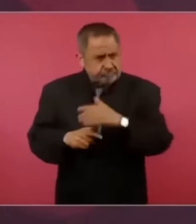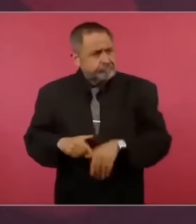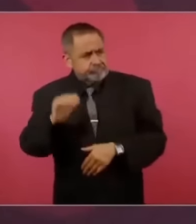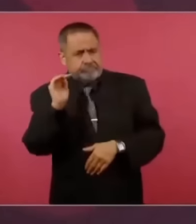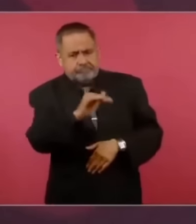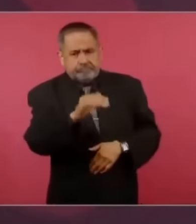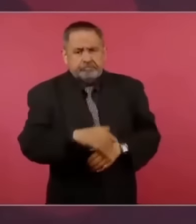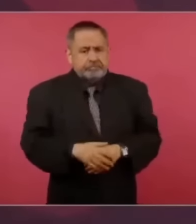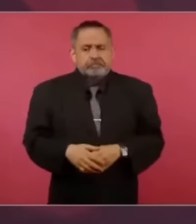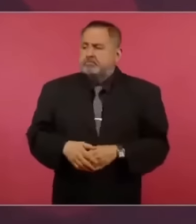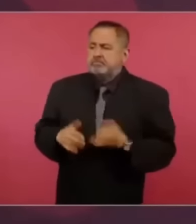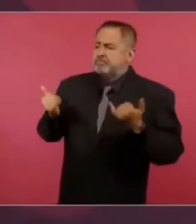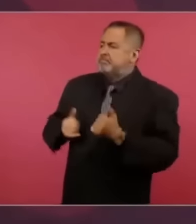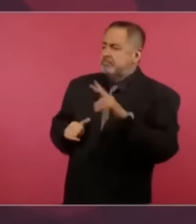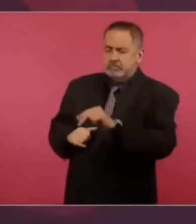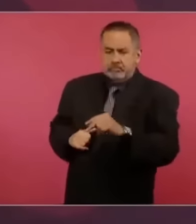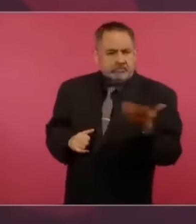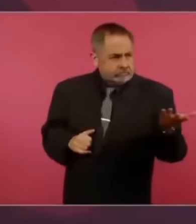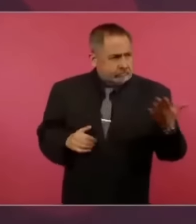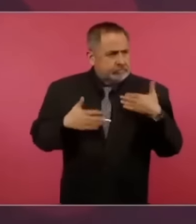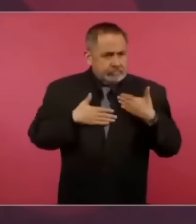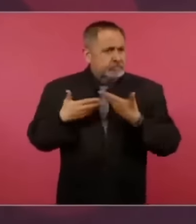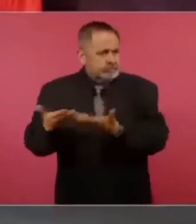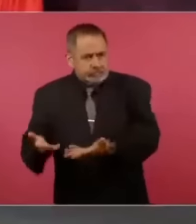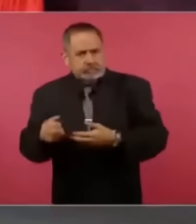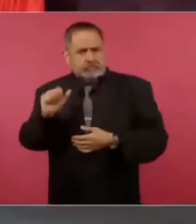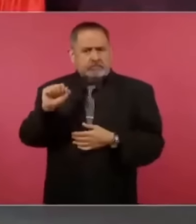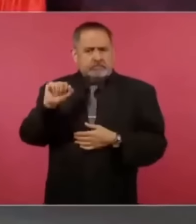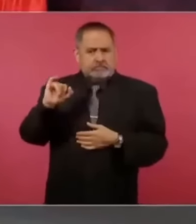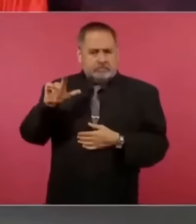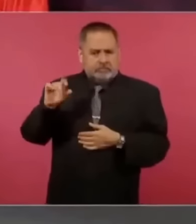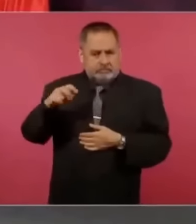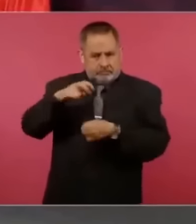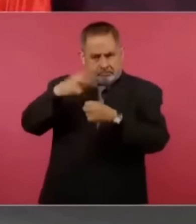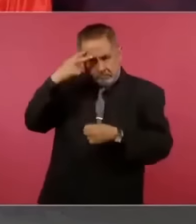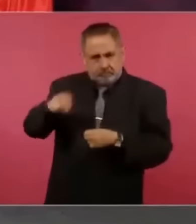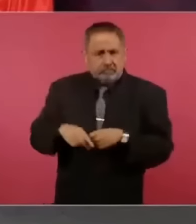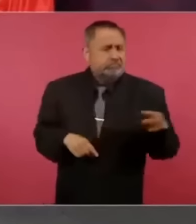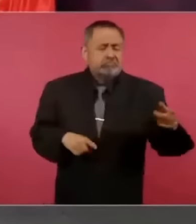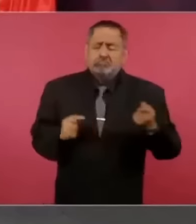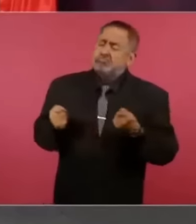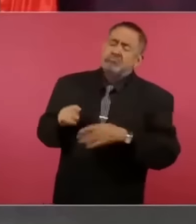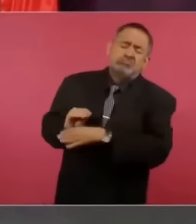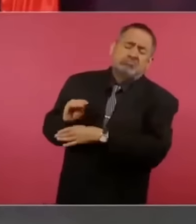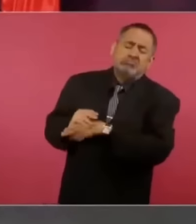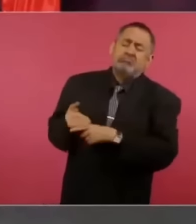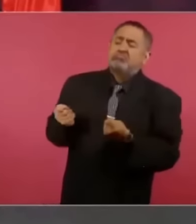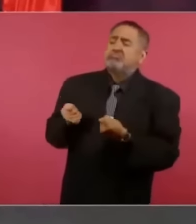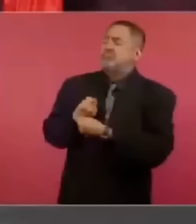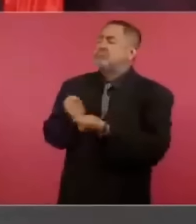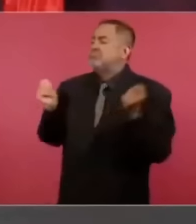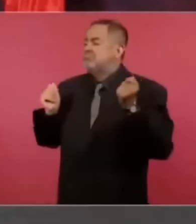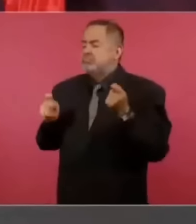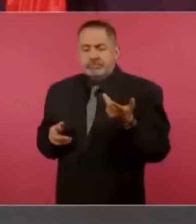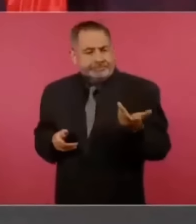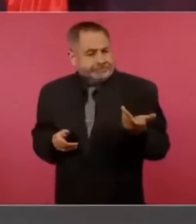que se le había concedido asilo, se le tiene concedido asilo en México, y no les ha importado.